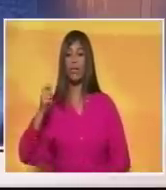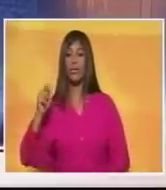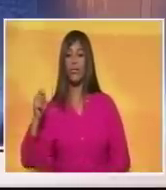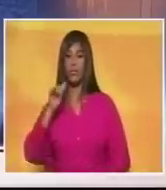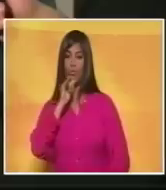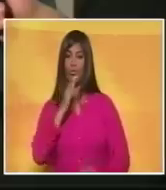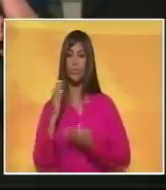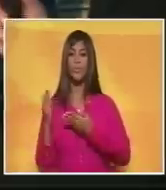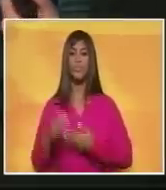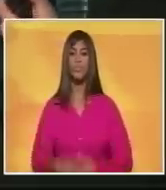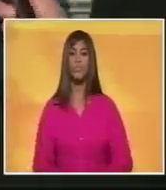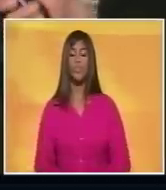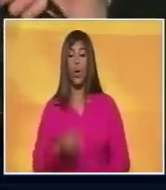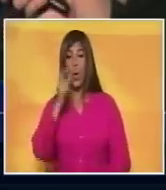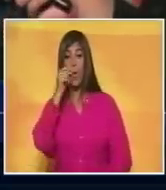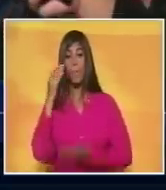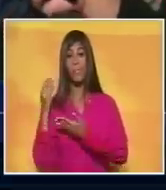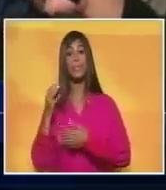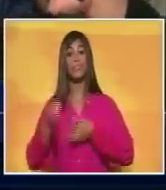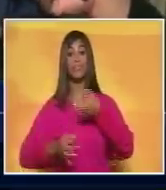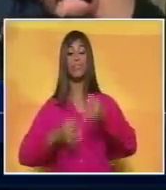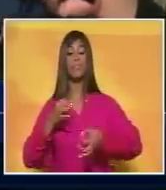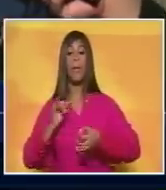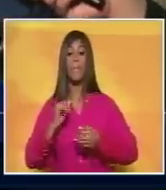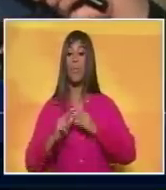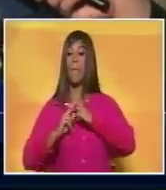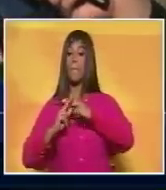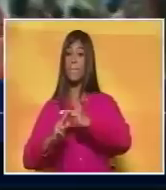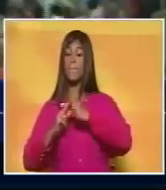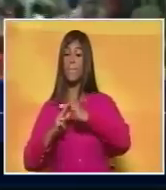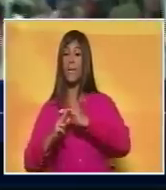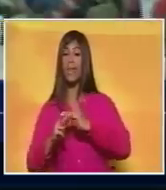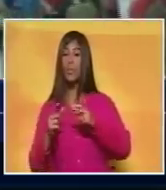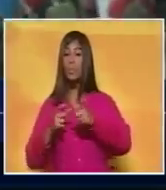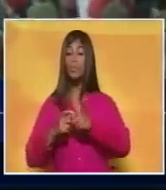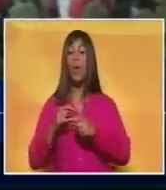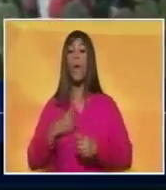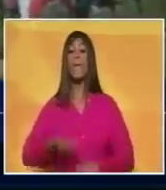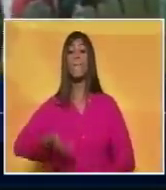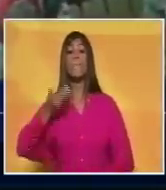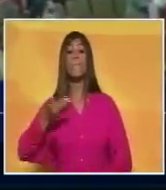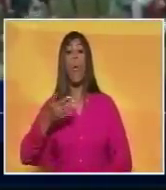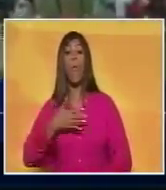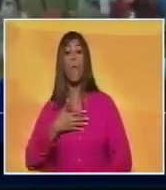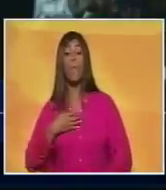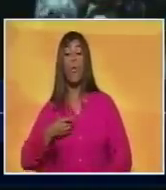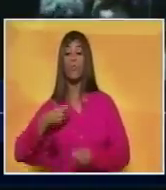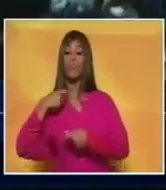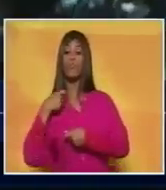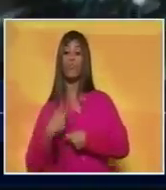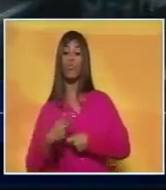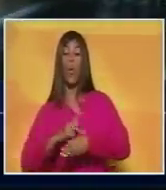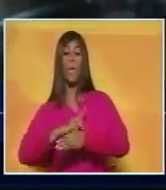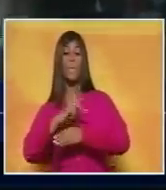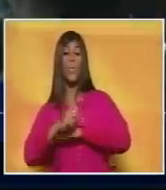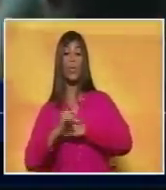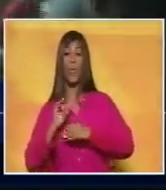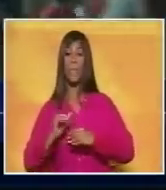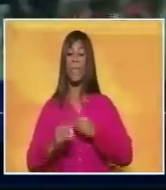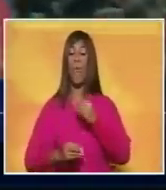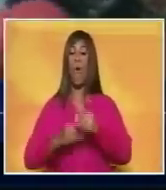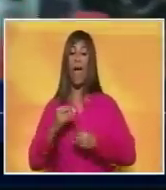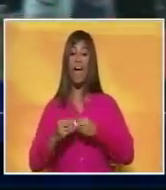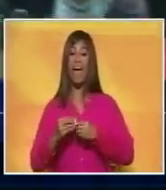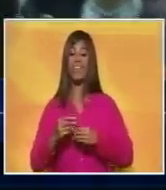Adelante. Ordaz manifestó que estos microcréditos son de suma importancia para así poder financiar proyectos que ya están en marcha para